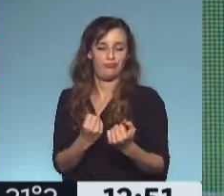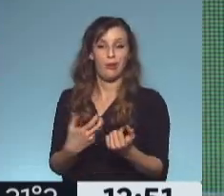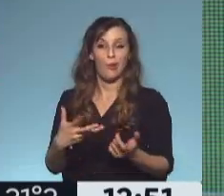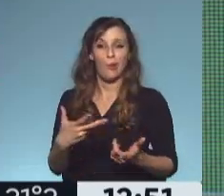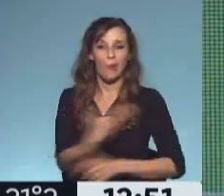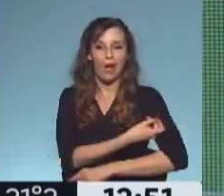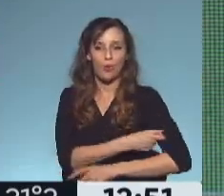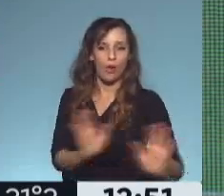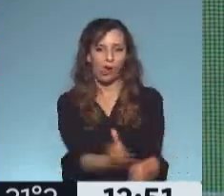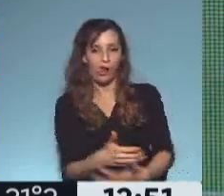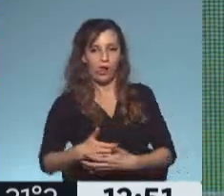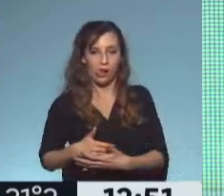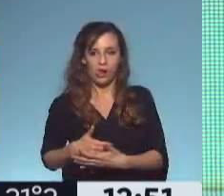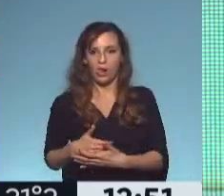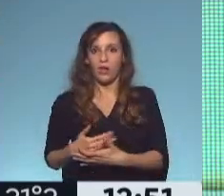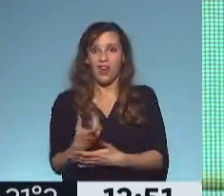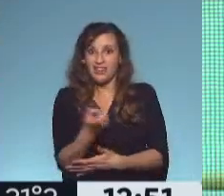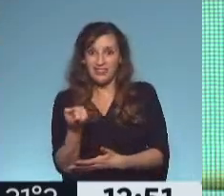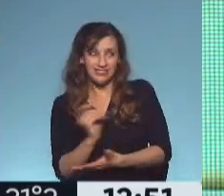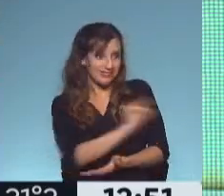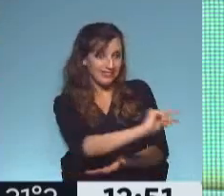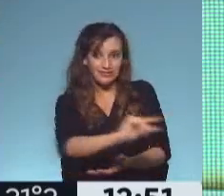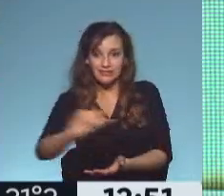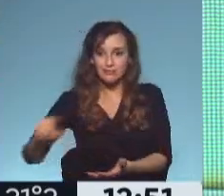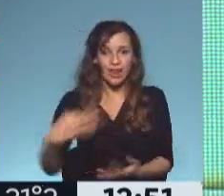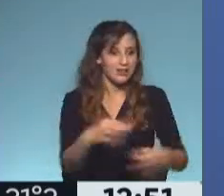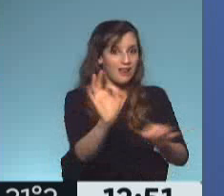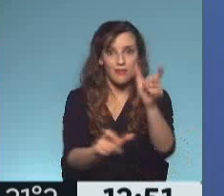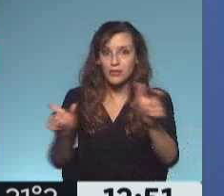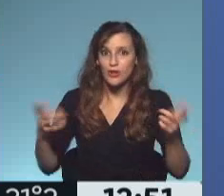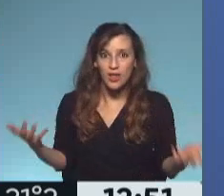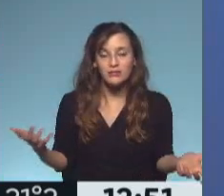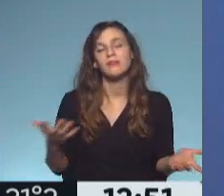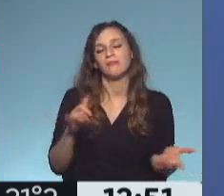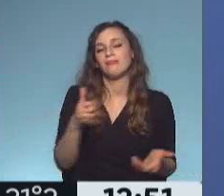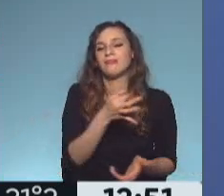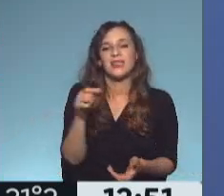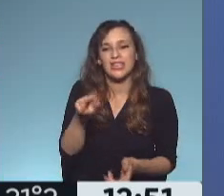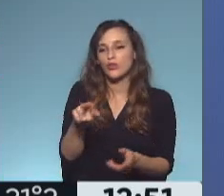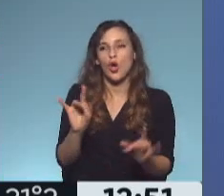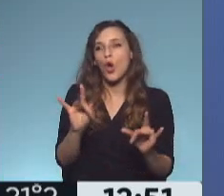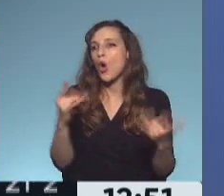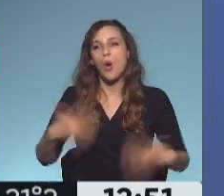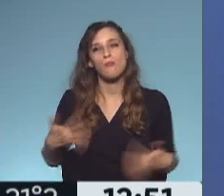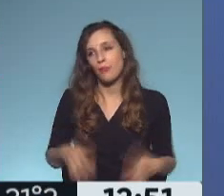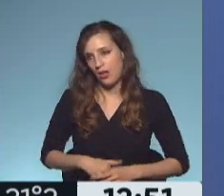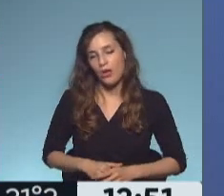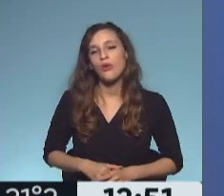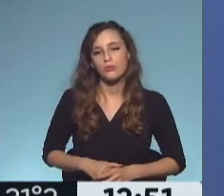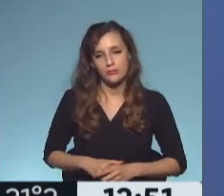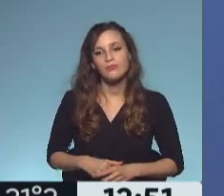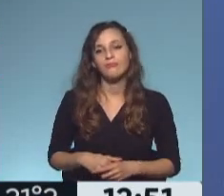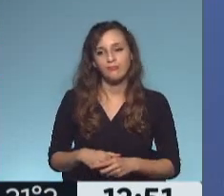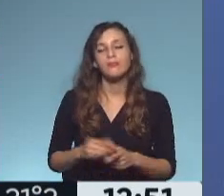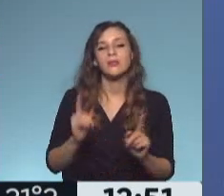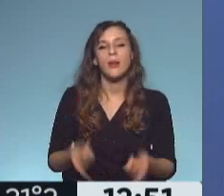vacunas que se están necesitando para salvar vidas, nada más y nada menos que eso, ¿no? Sí, eso es muy complejo. Por un lado, hay un problema también con